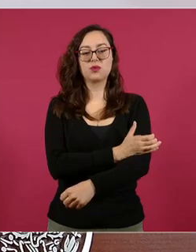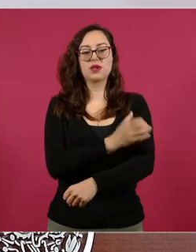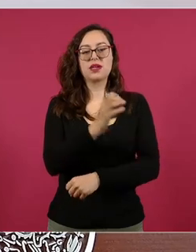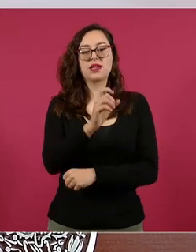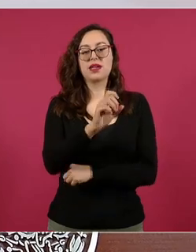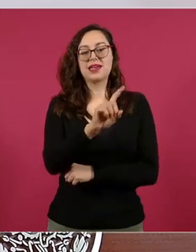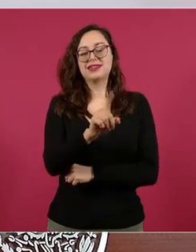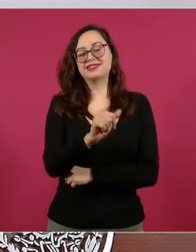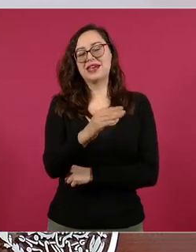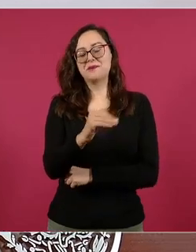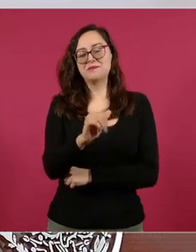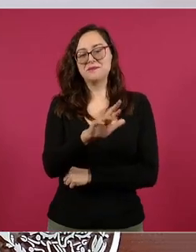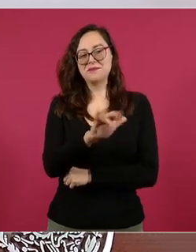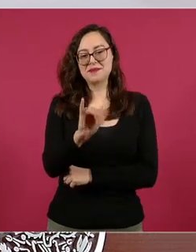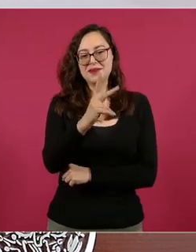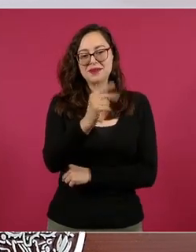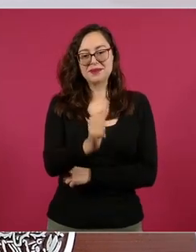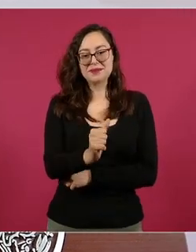Samarripa, ¿sí?